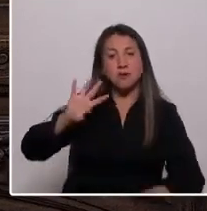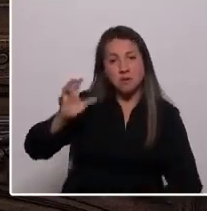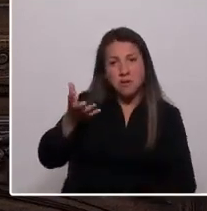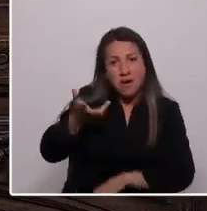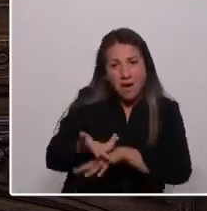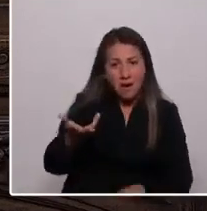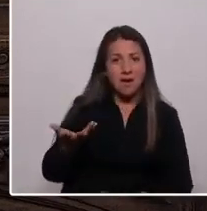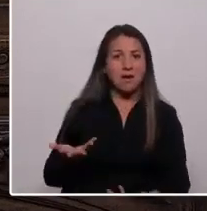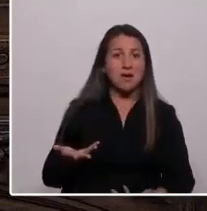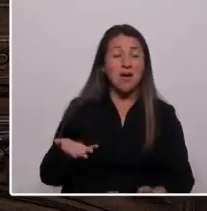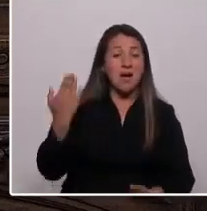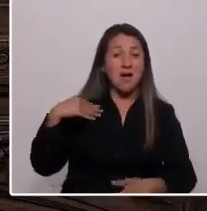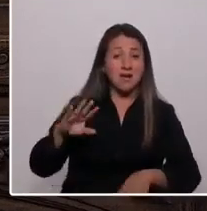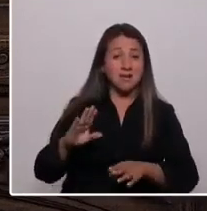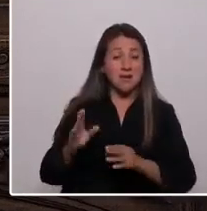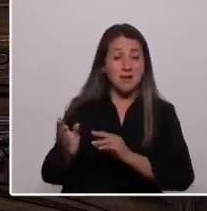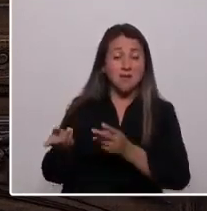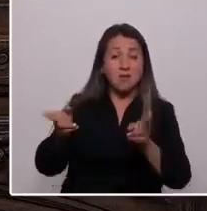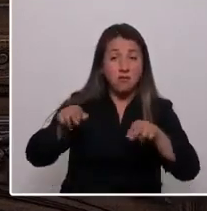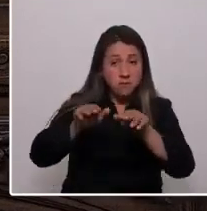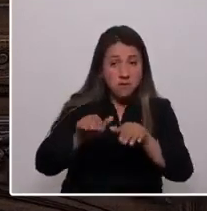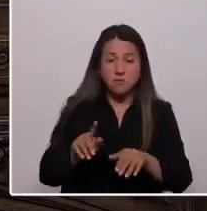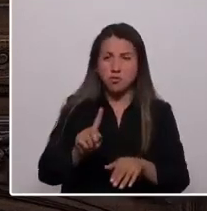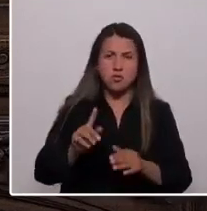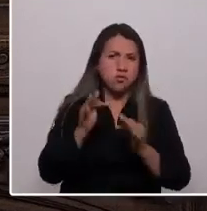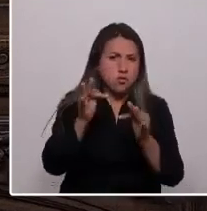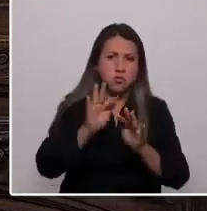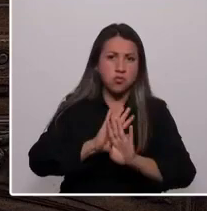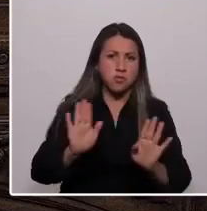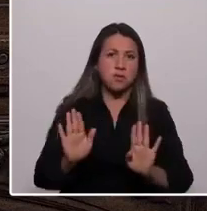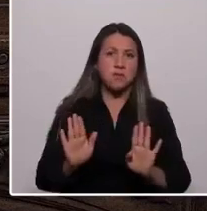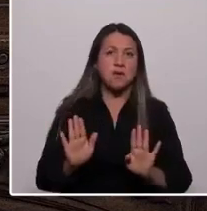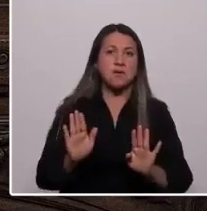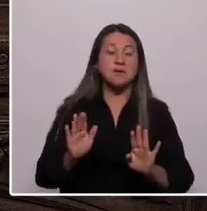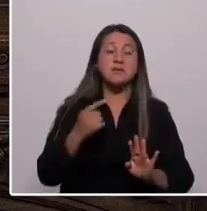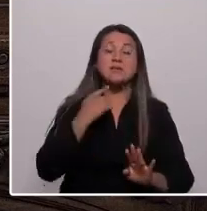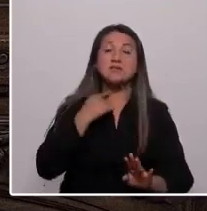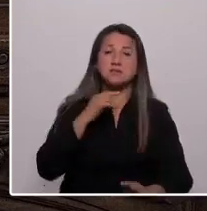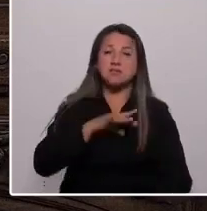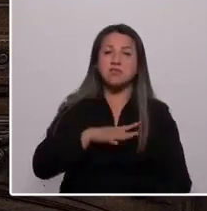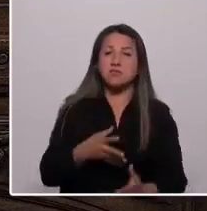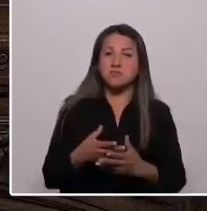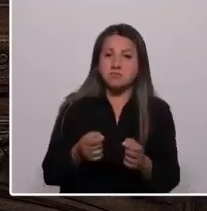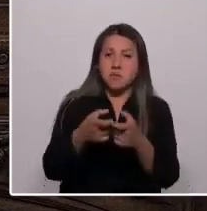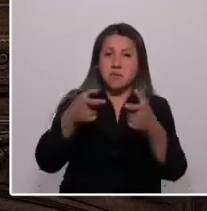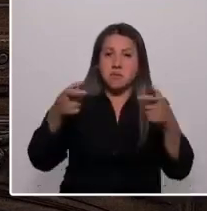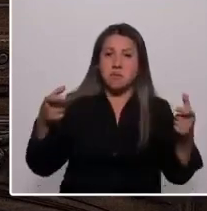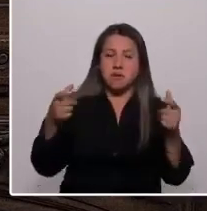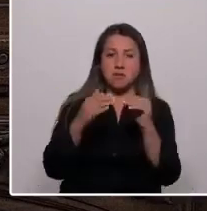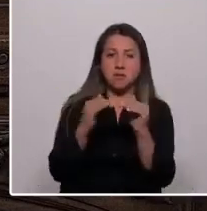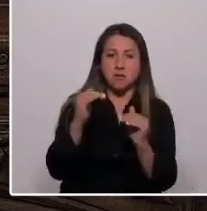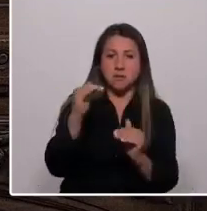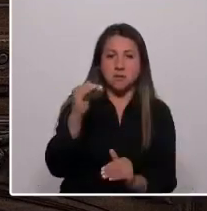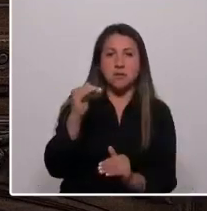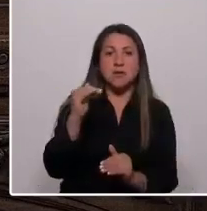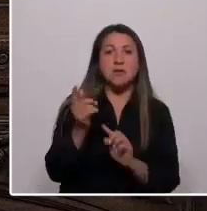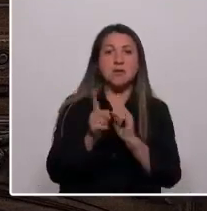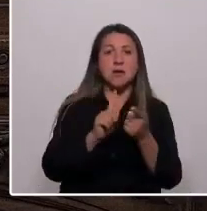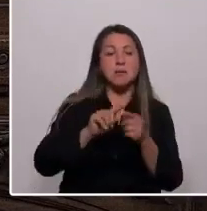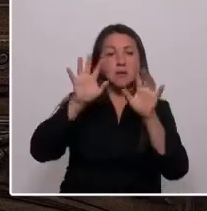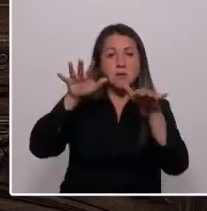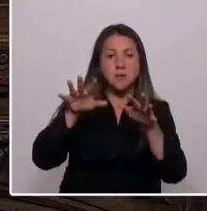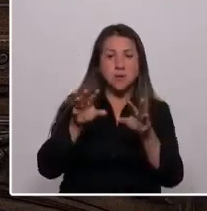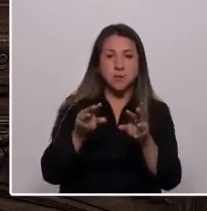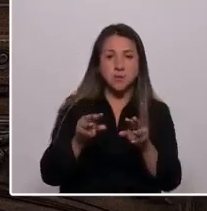serán los mismos chile es uno de los países más afectados por esta crisis aumentará la desertificación y cambiar a los regímenes de lluvia cuando